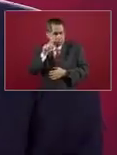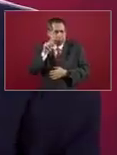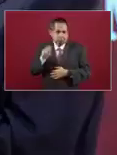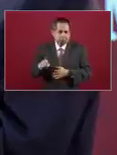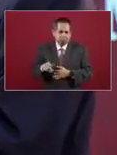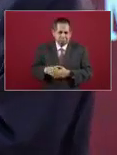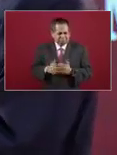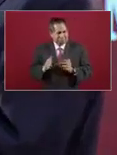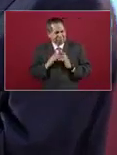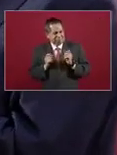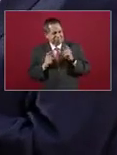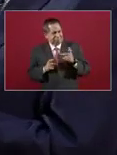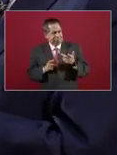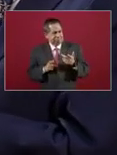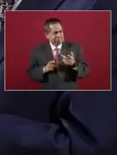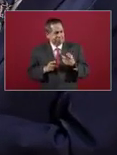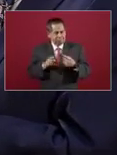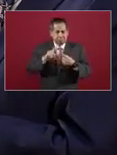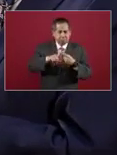Pero me llamó mucho la atención